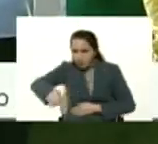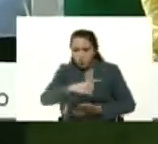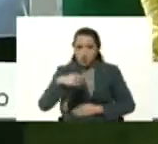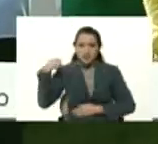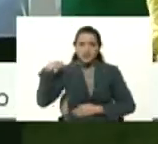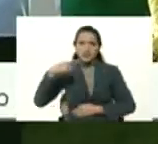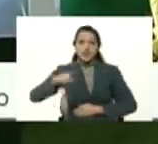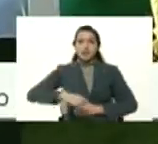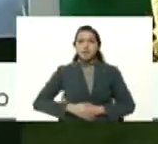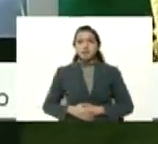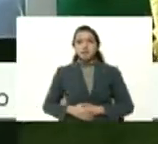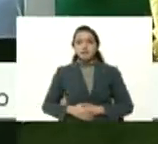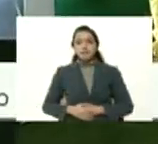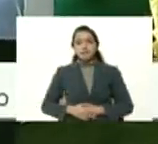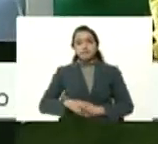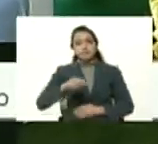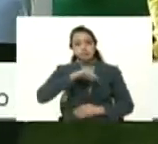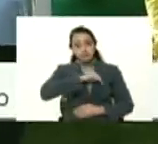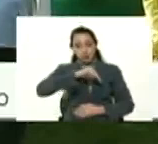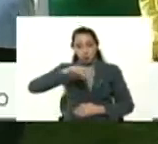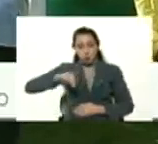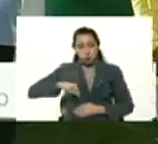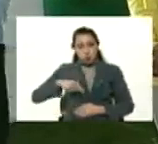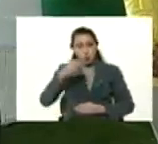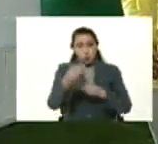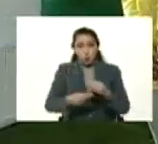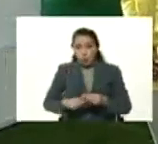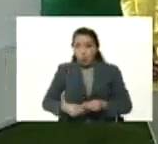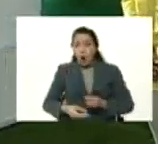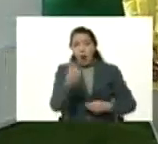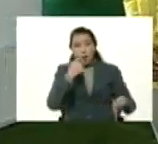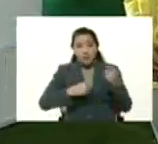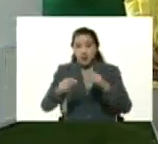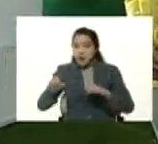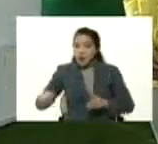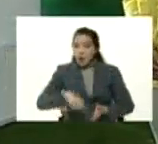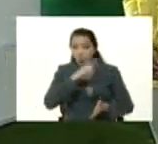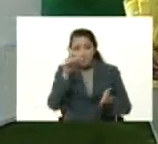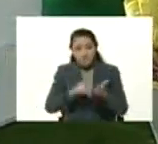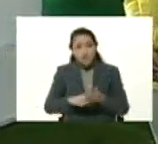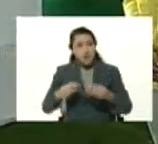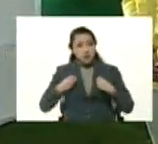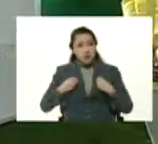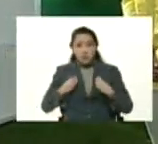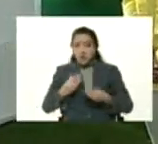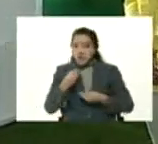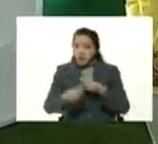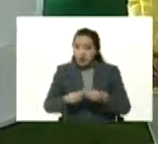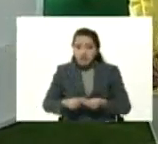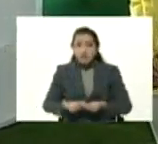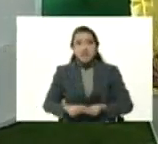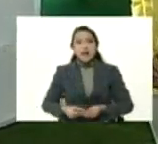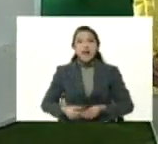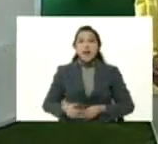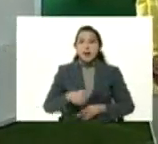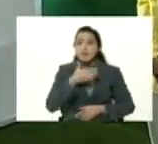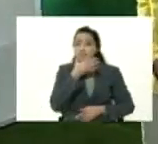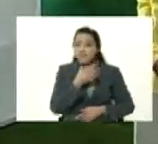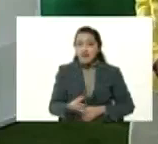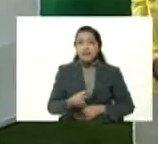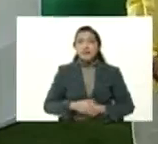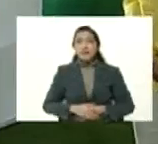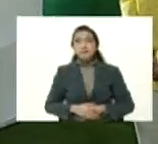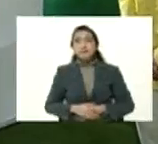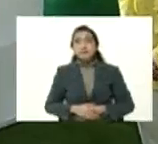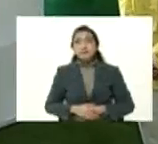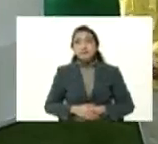Sí, nosotros de verdad, o sea, hemos abastecido el mercado durante toda la vida, o sea, sin ningún tipo de inconveniente. Obviamente la parte de